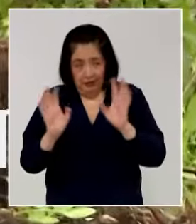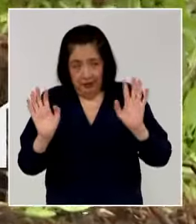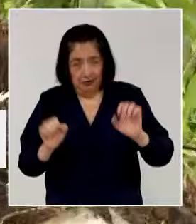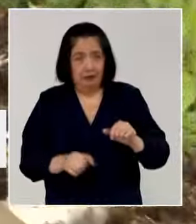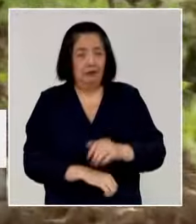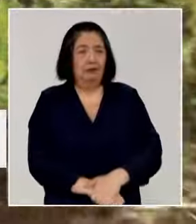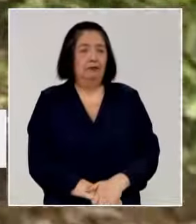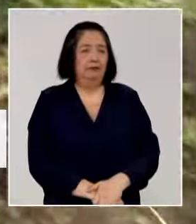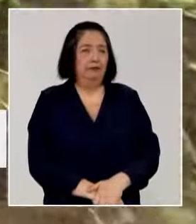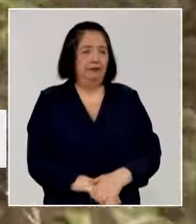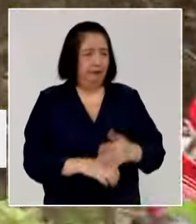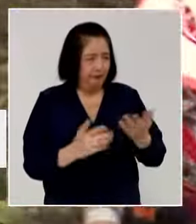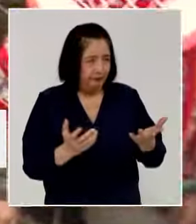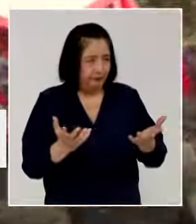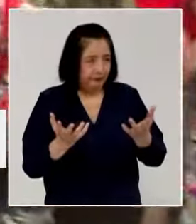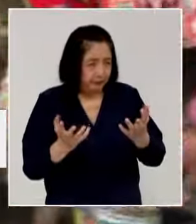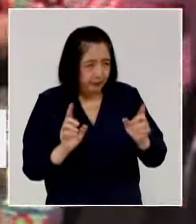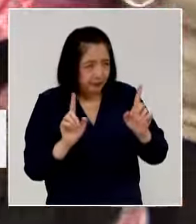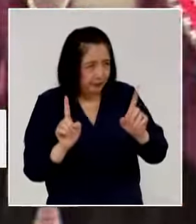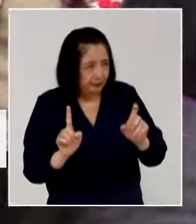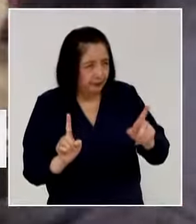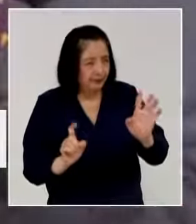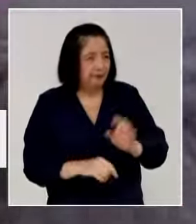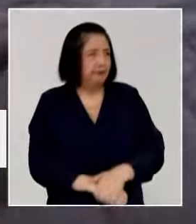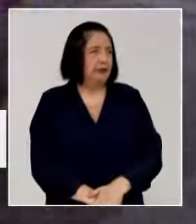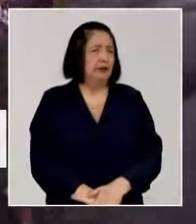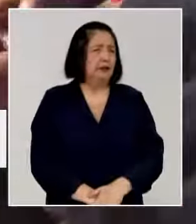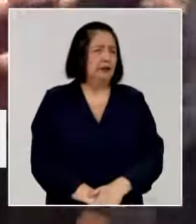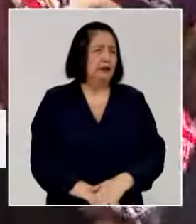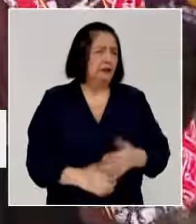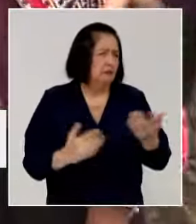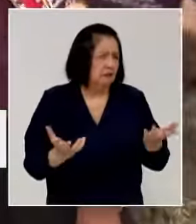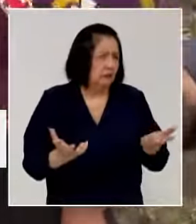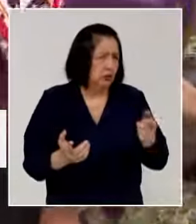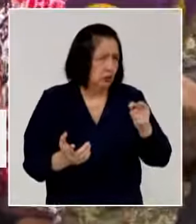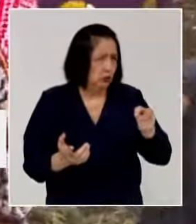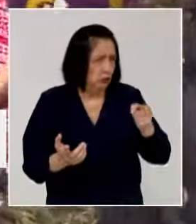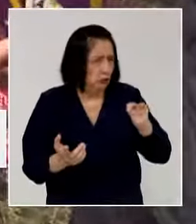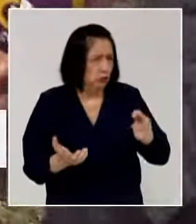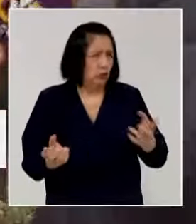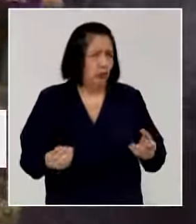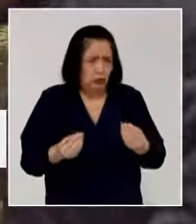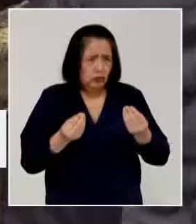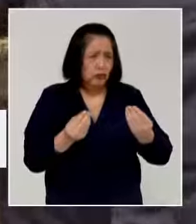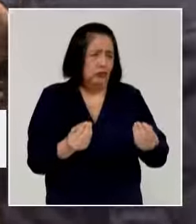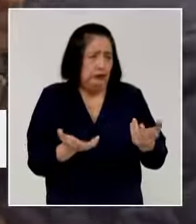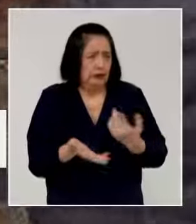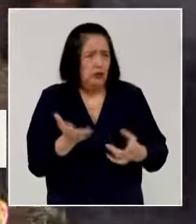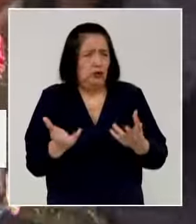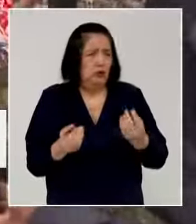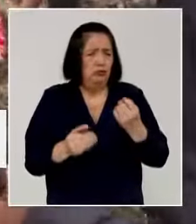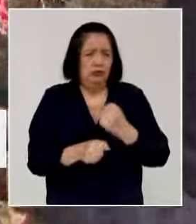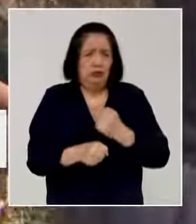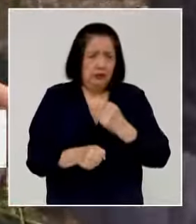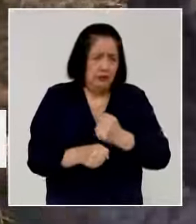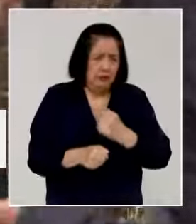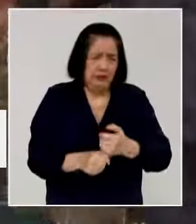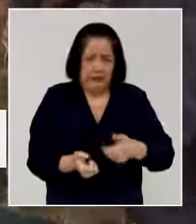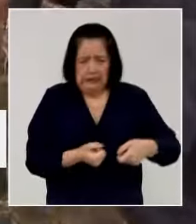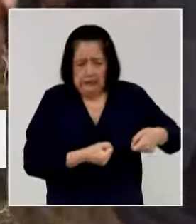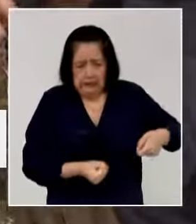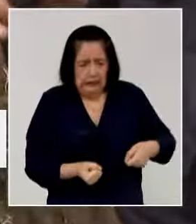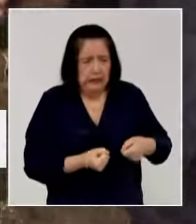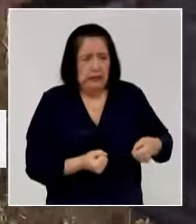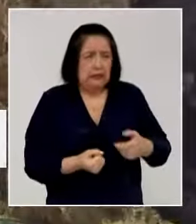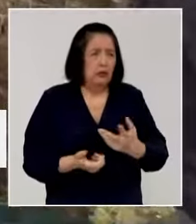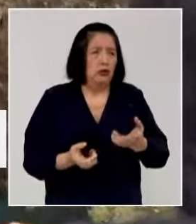cierto? Ahora, quería preguntarte, Rosaura, tú les transmites, digamos, cómo es el trabajo en el campo, en la tierra,